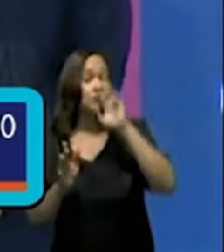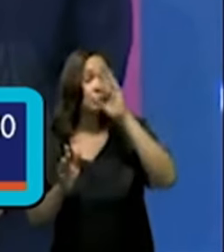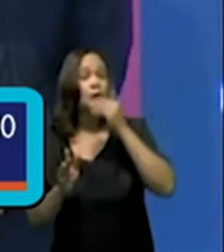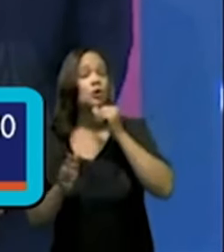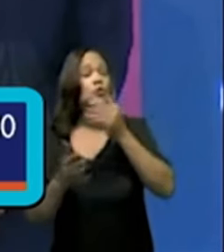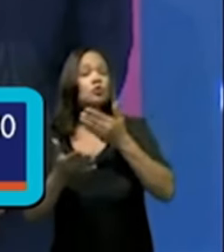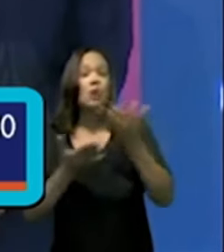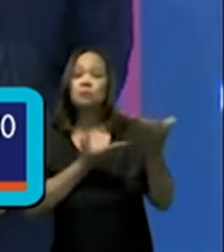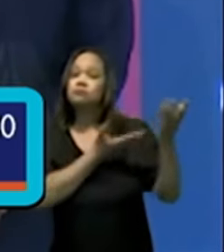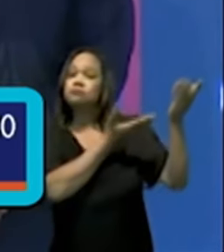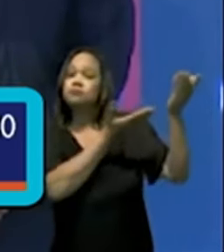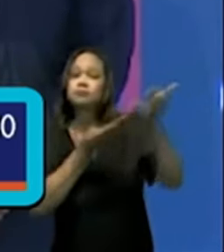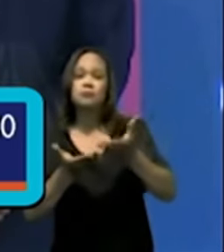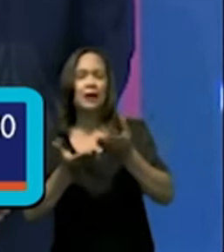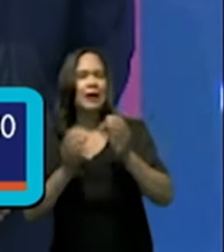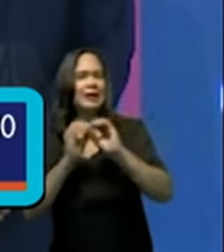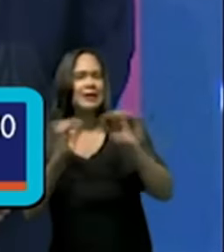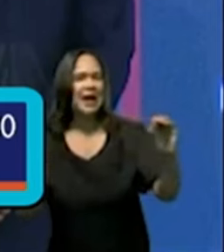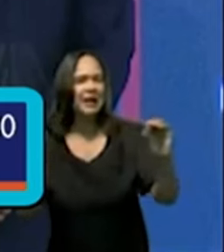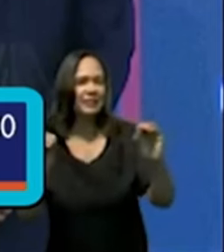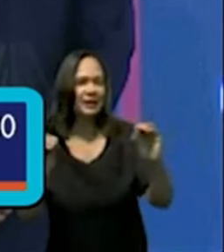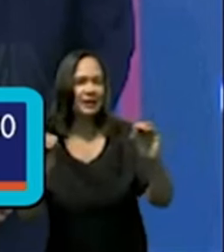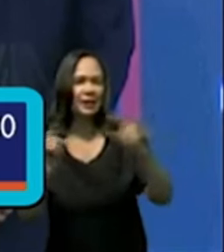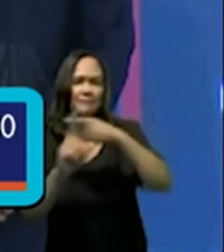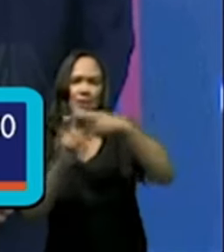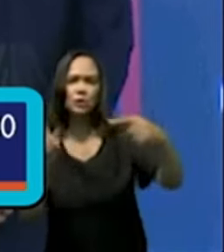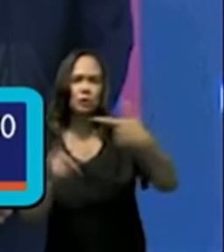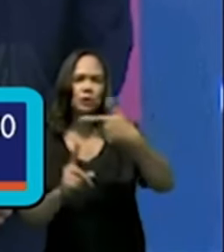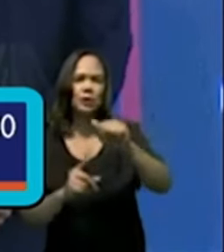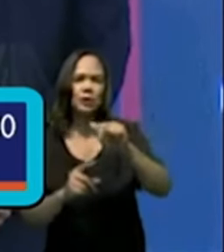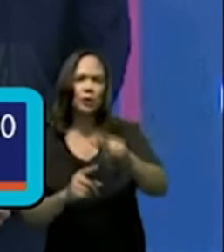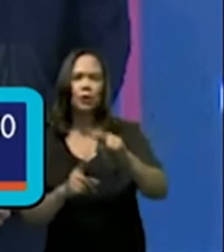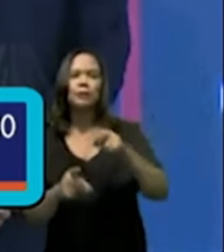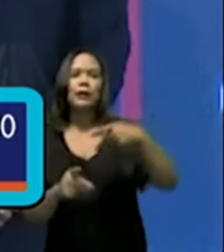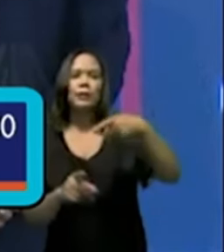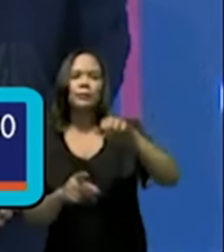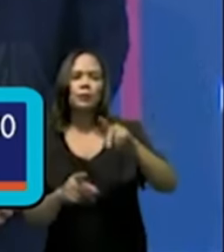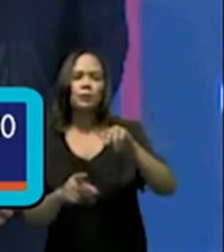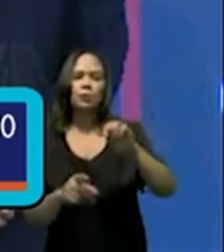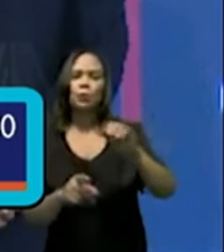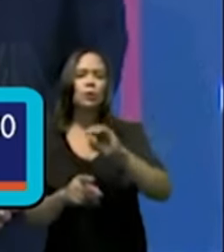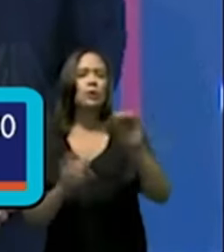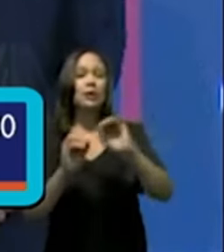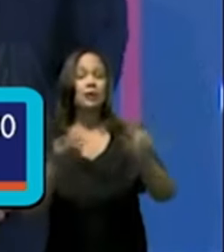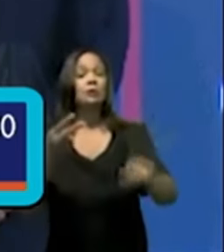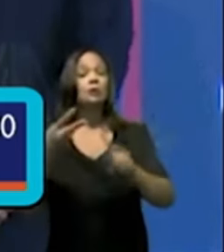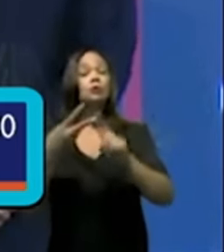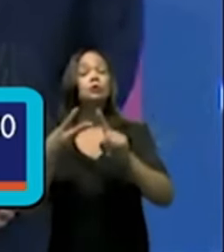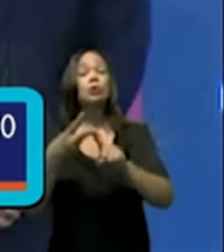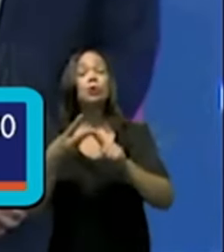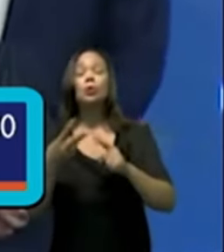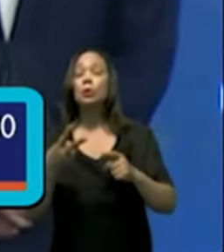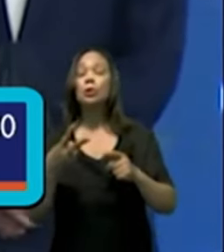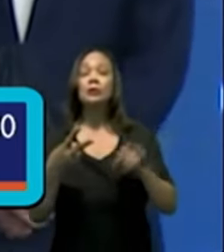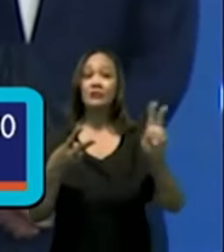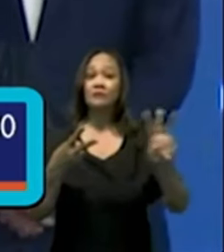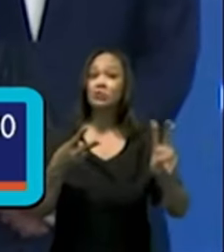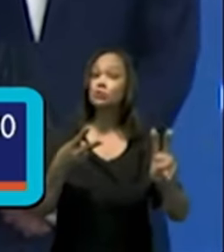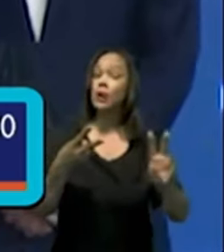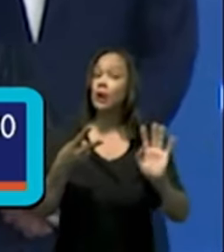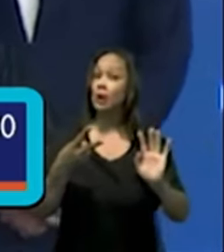no ha importado ni medio galón de petróleo, número uno. Número dos, de